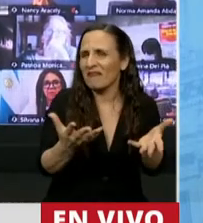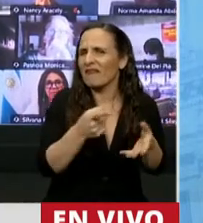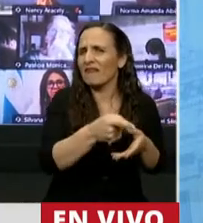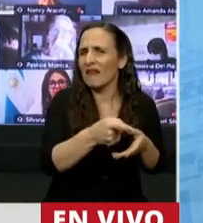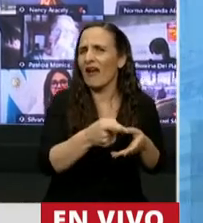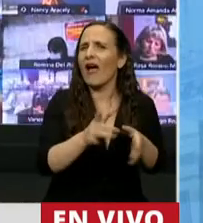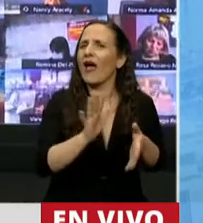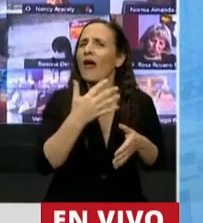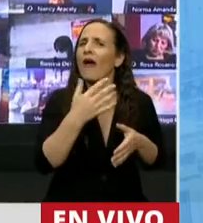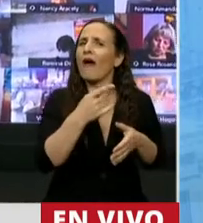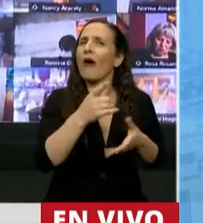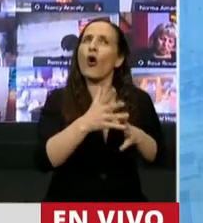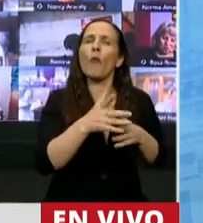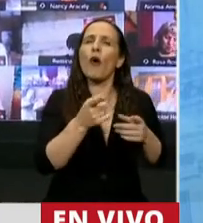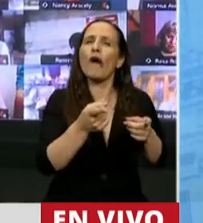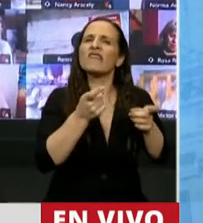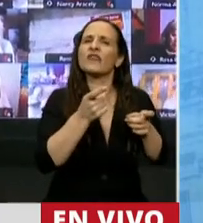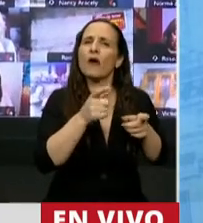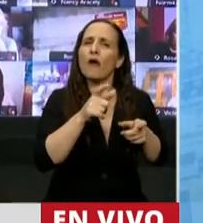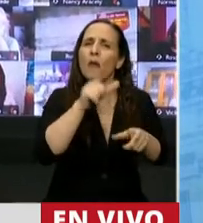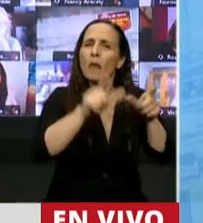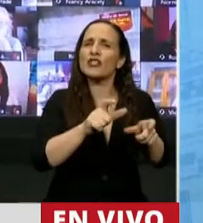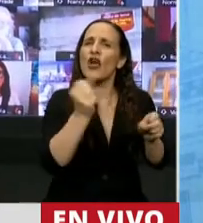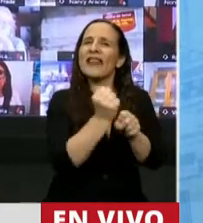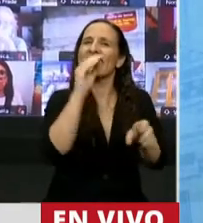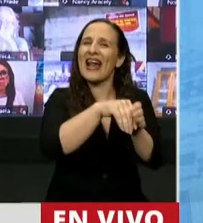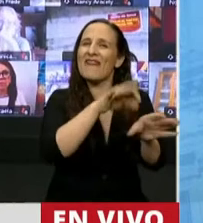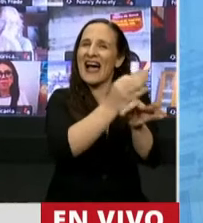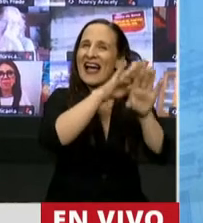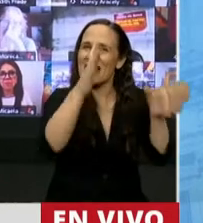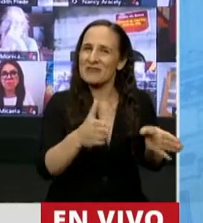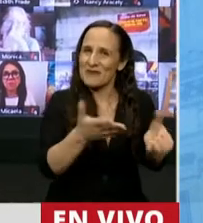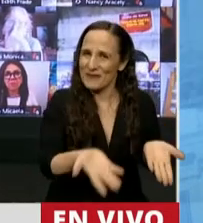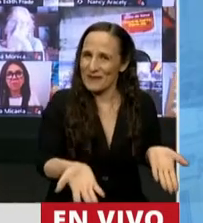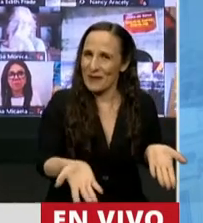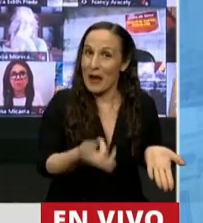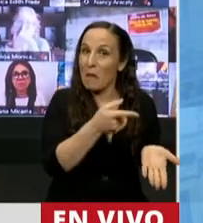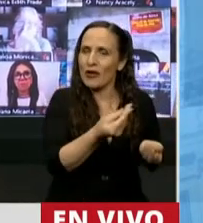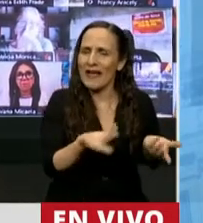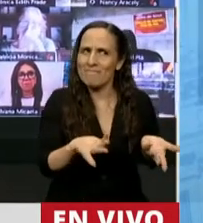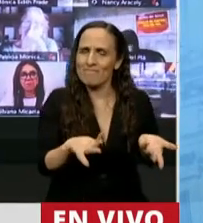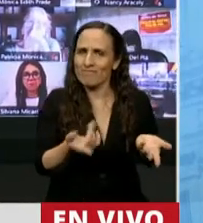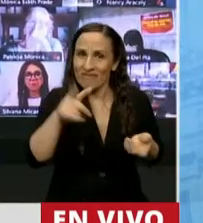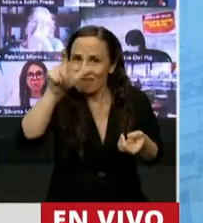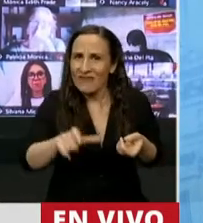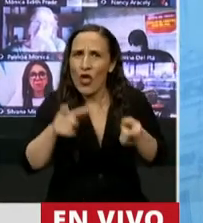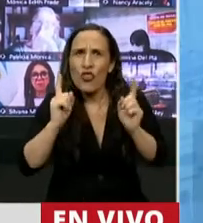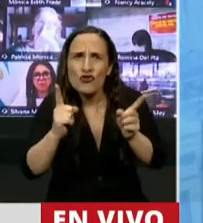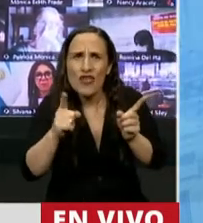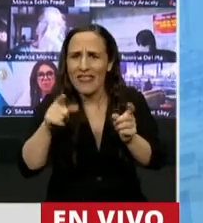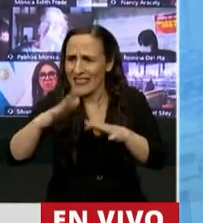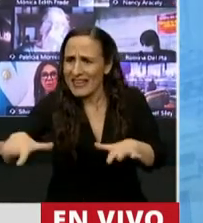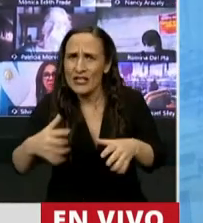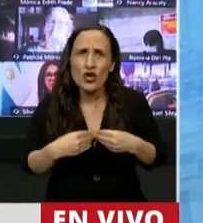tengan las manos impregnadas de tiza, porque difícilmente puedan entender lo que realmente un docente y un niño